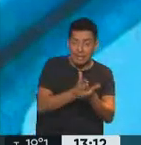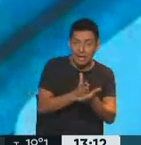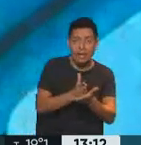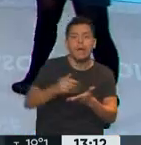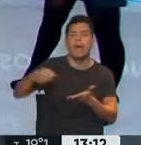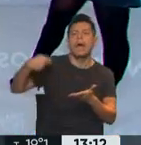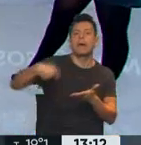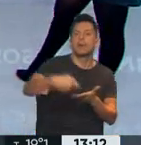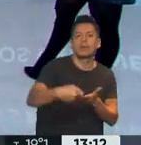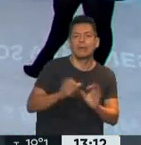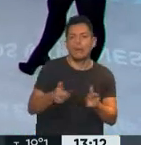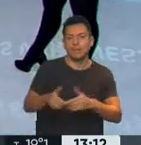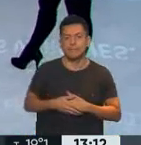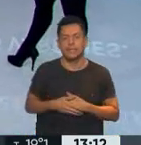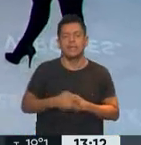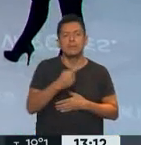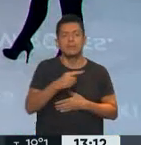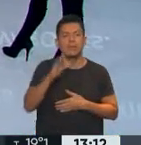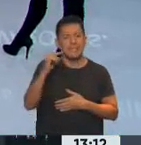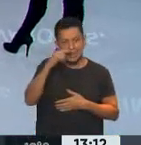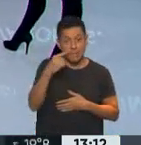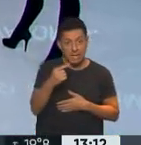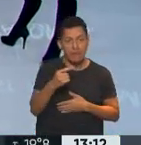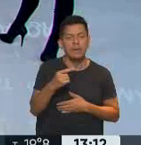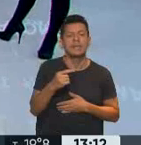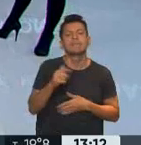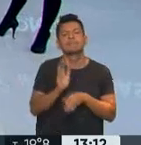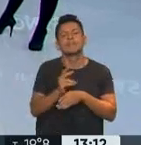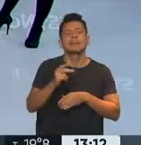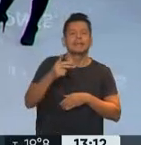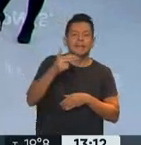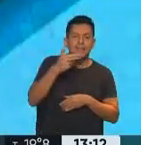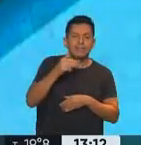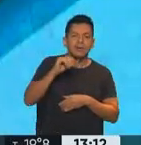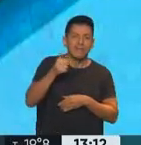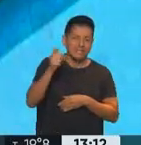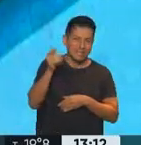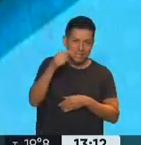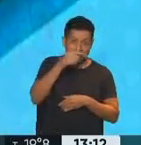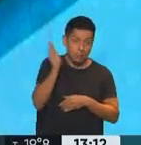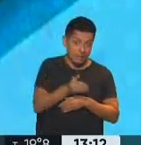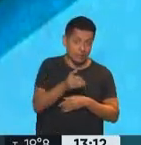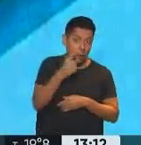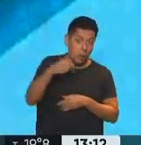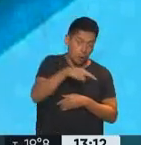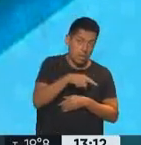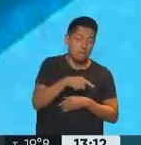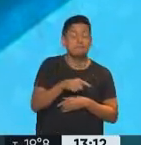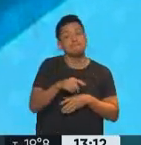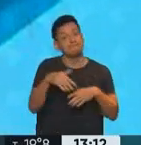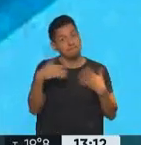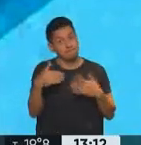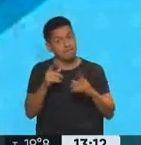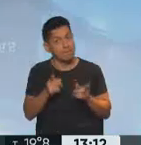y 157 mil hombres el 17 como 67 por ciento para nada despreciable es un valor también